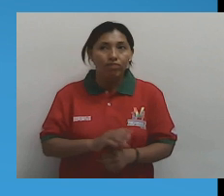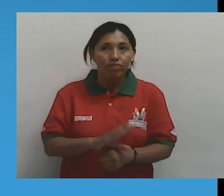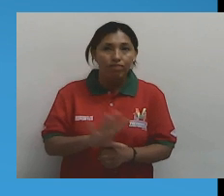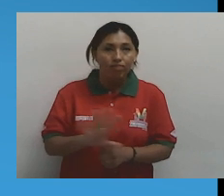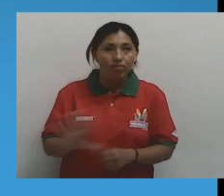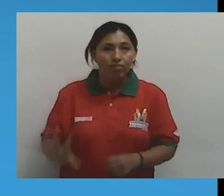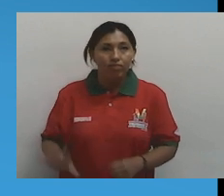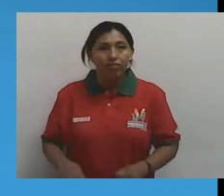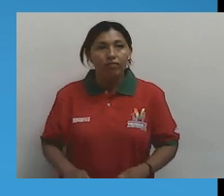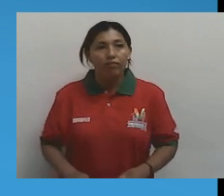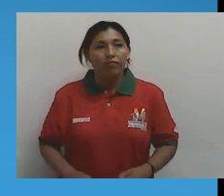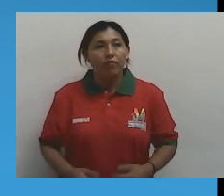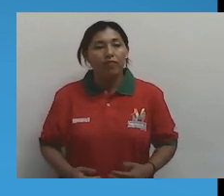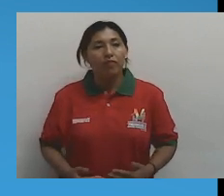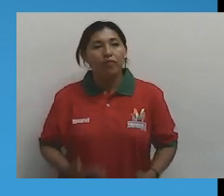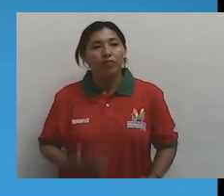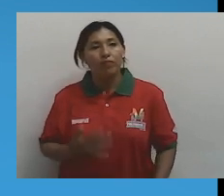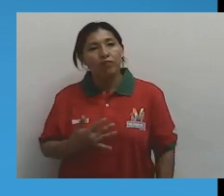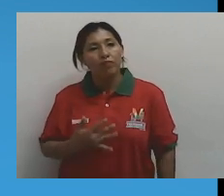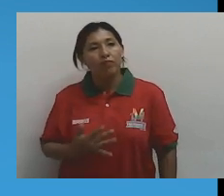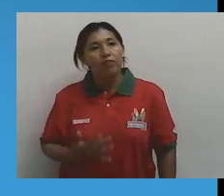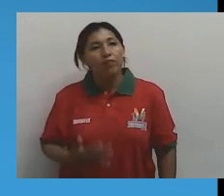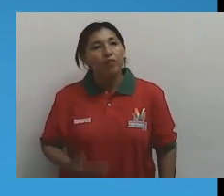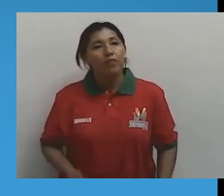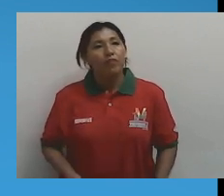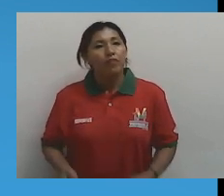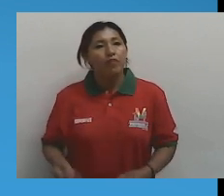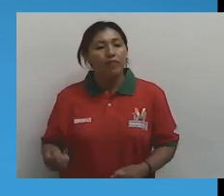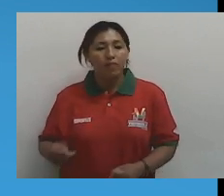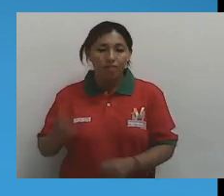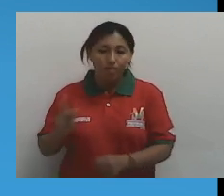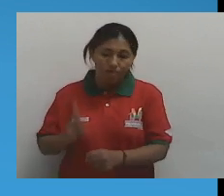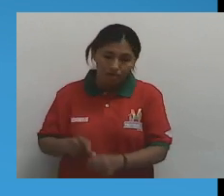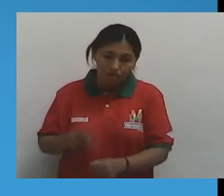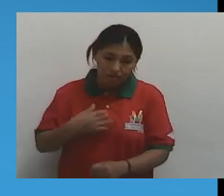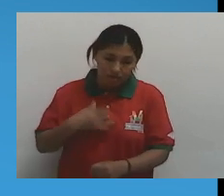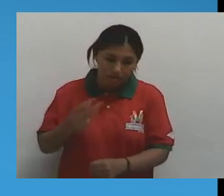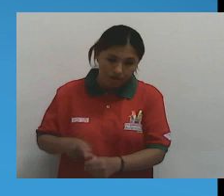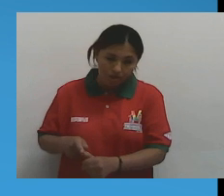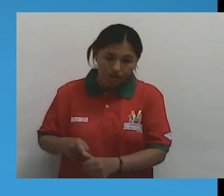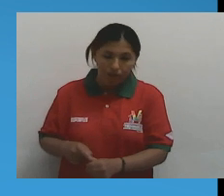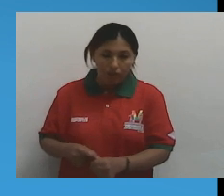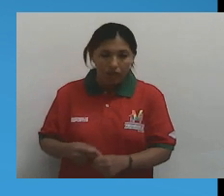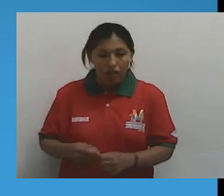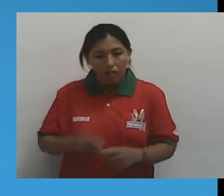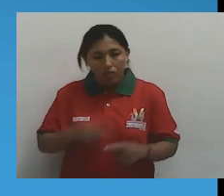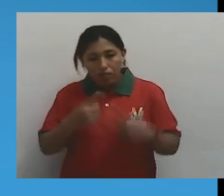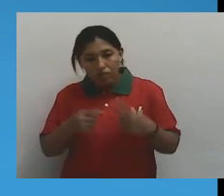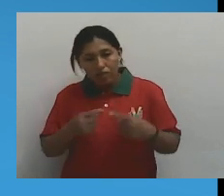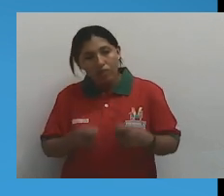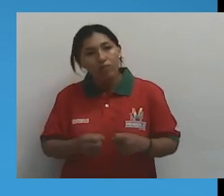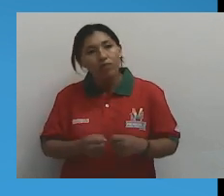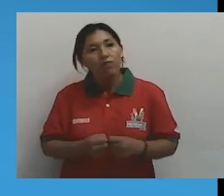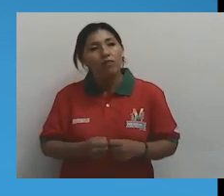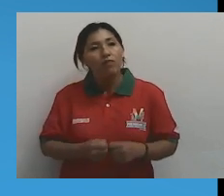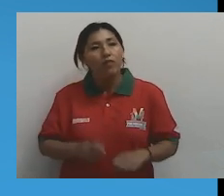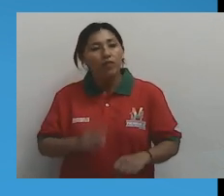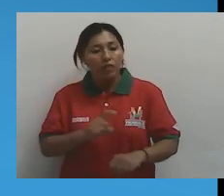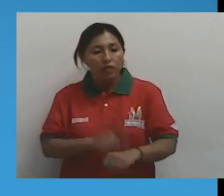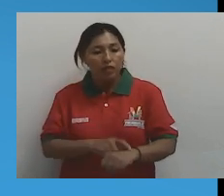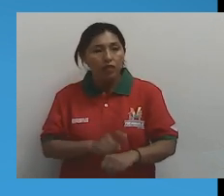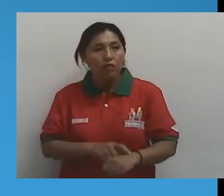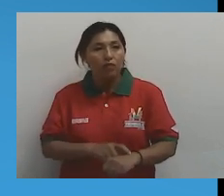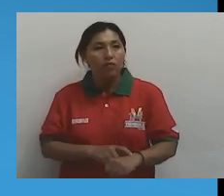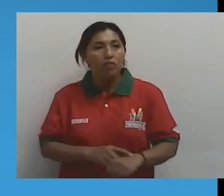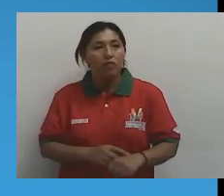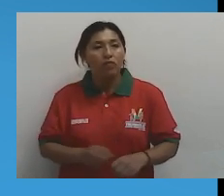Tengo el placer de poder estar aquí presente y transmitir un poco, porque el tiempo no nos da para